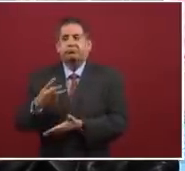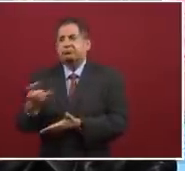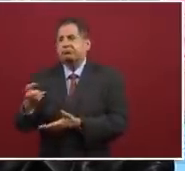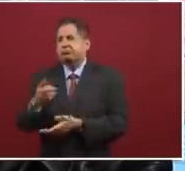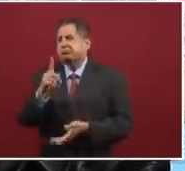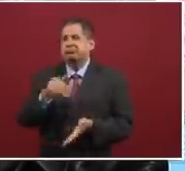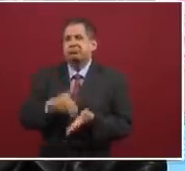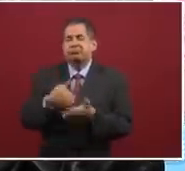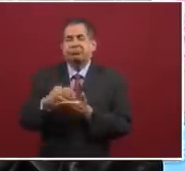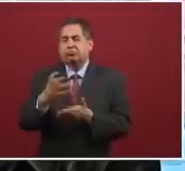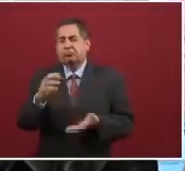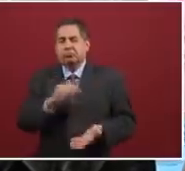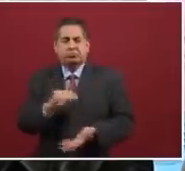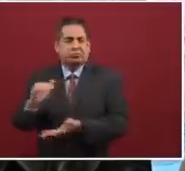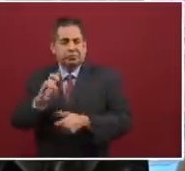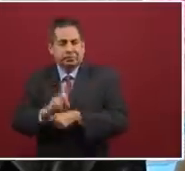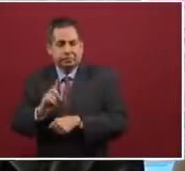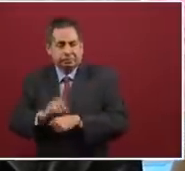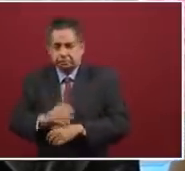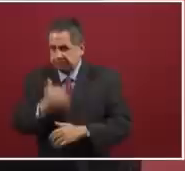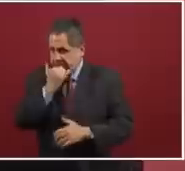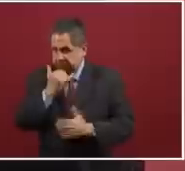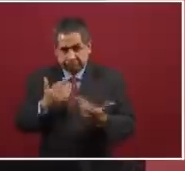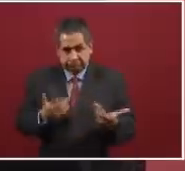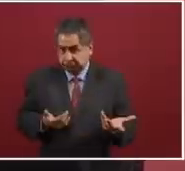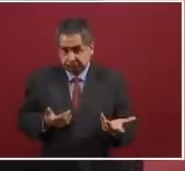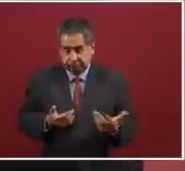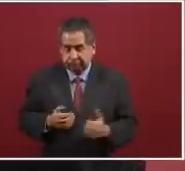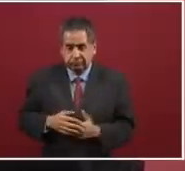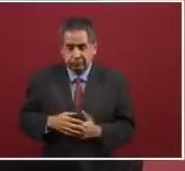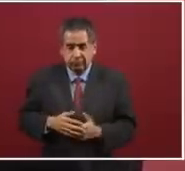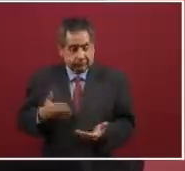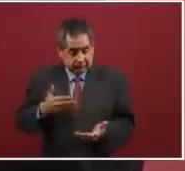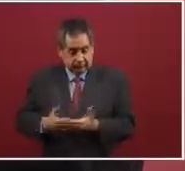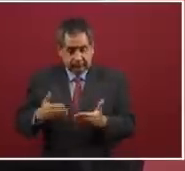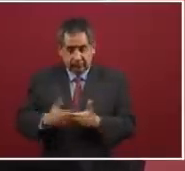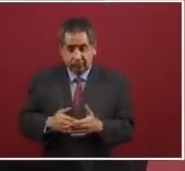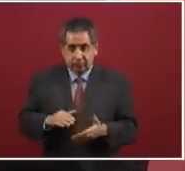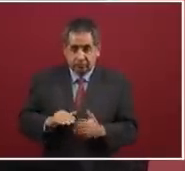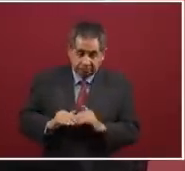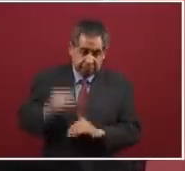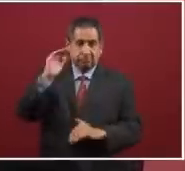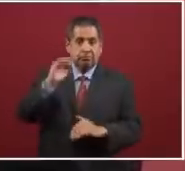1.300.000, 1.400.000 barriles diarios y tenemos